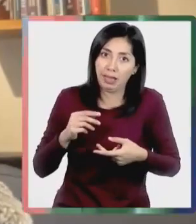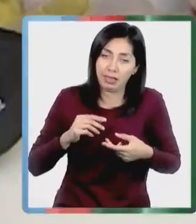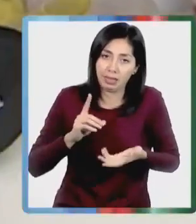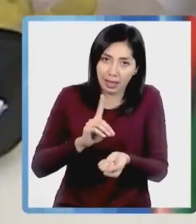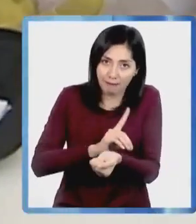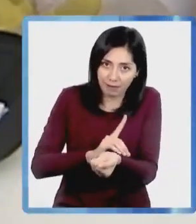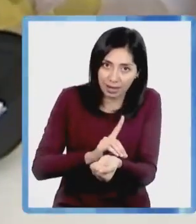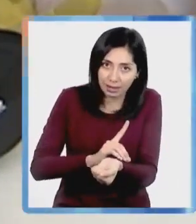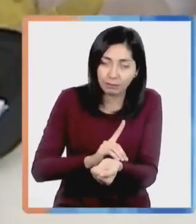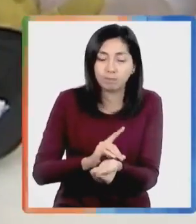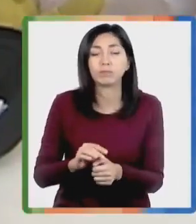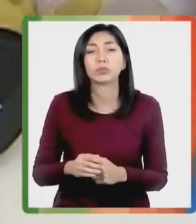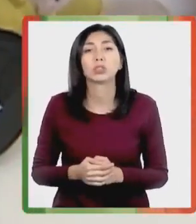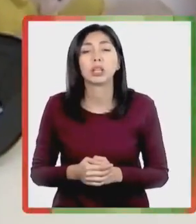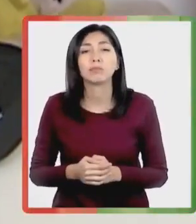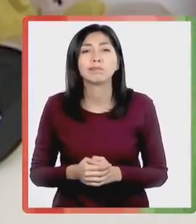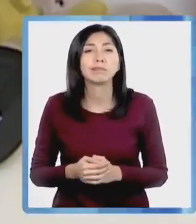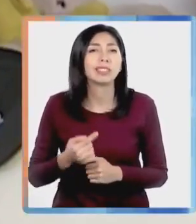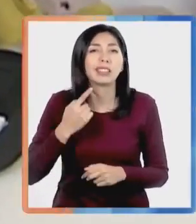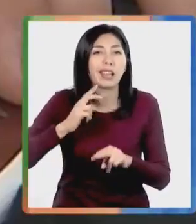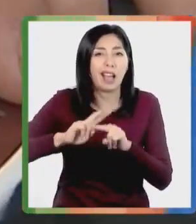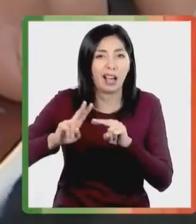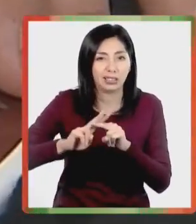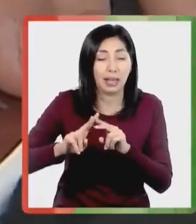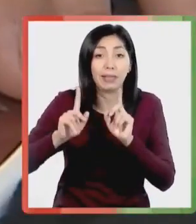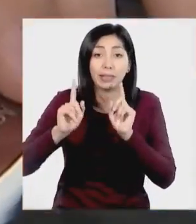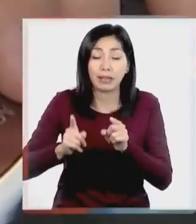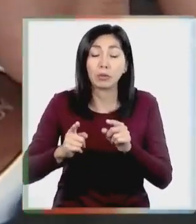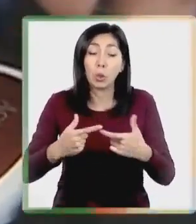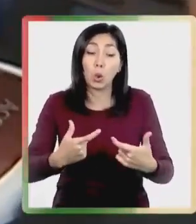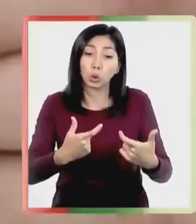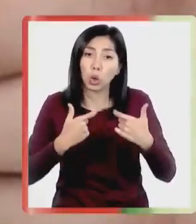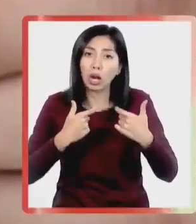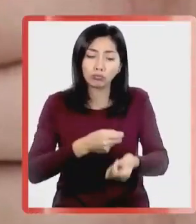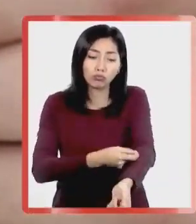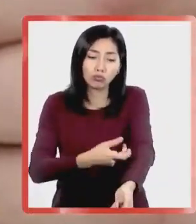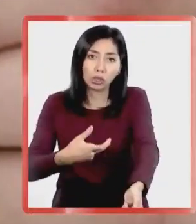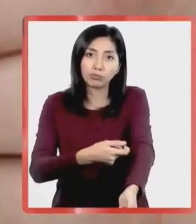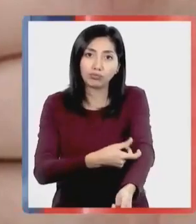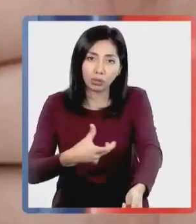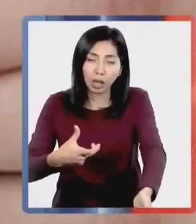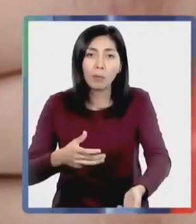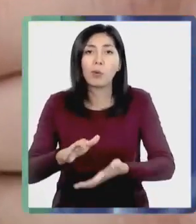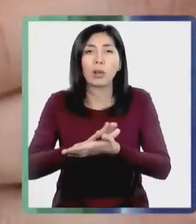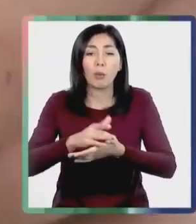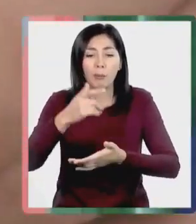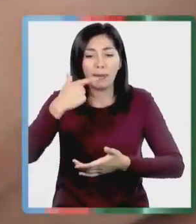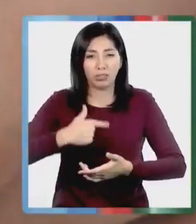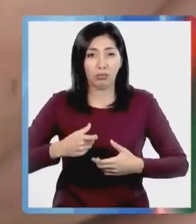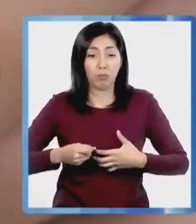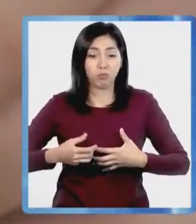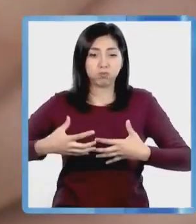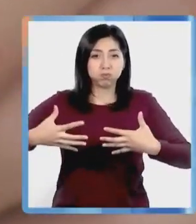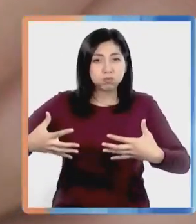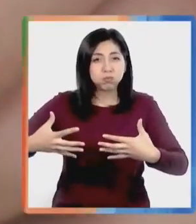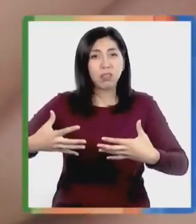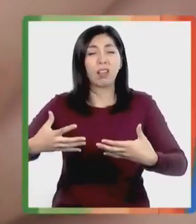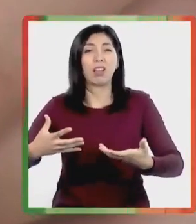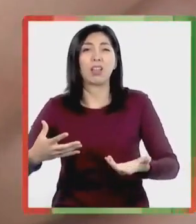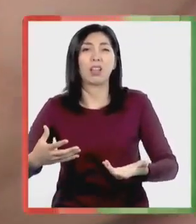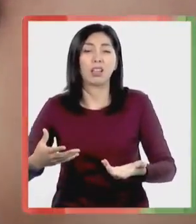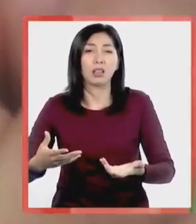tienen antecedentes familiares. Por lo tanto, uno debería hacerse pesquisa de diabetes. Si hay sobrepeso, obesidad, el control debe